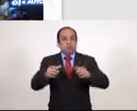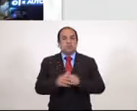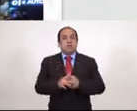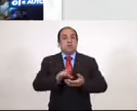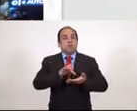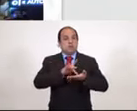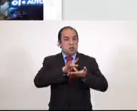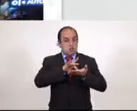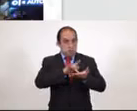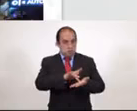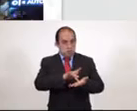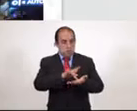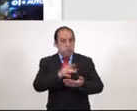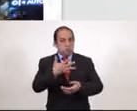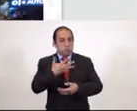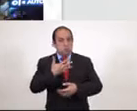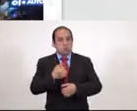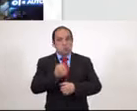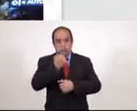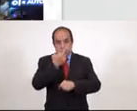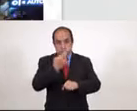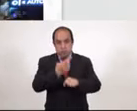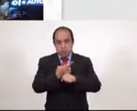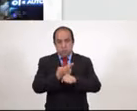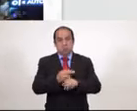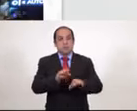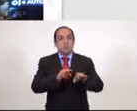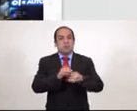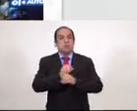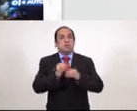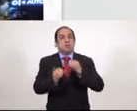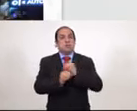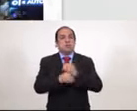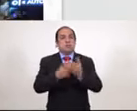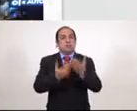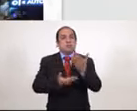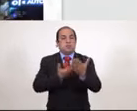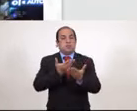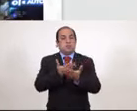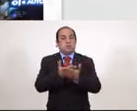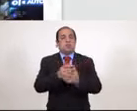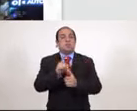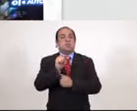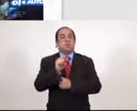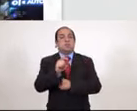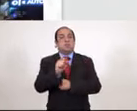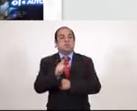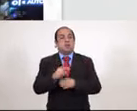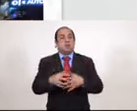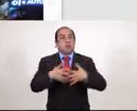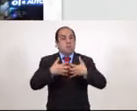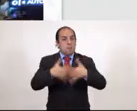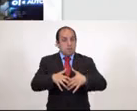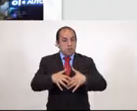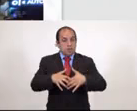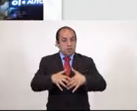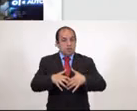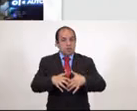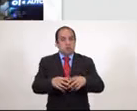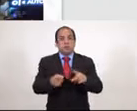Servicios, con la maquinaria adecuada, iniciaron ya los trabajos